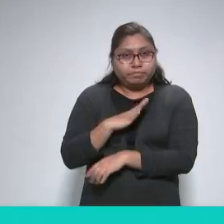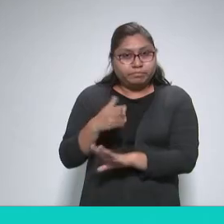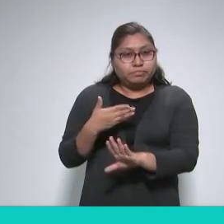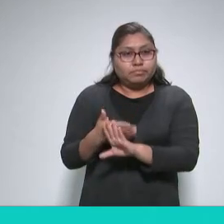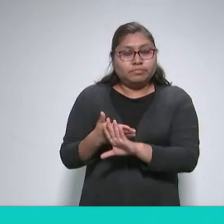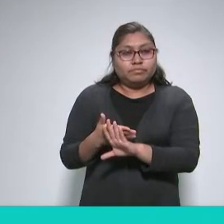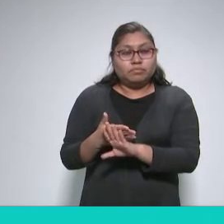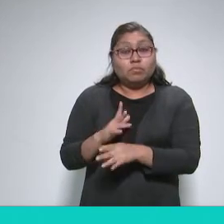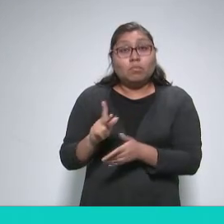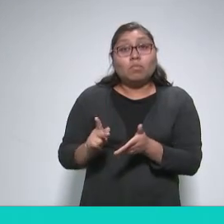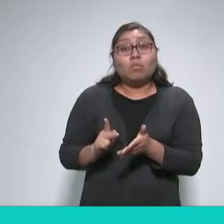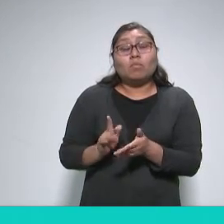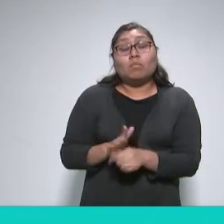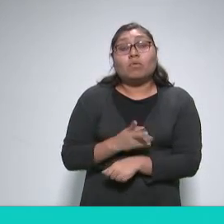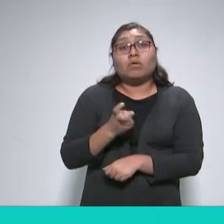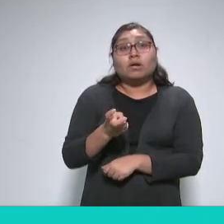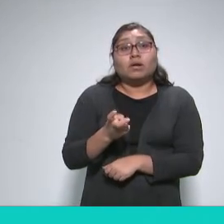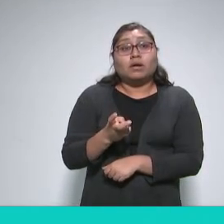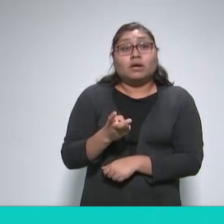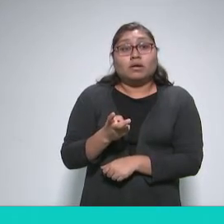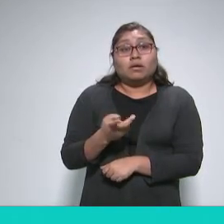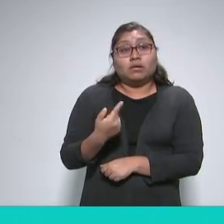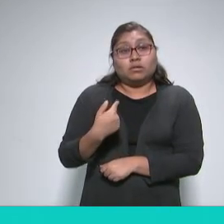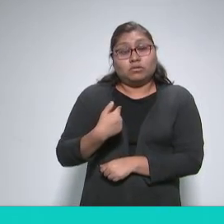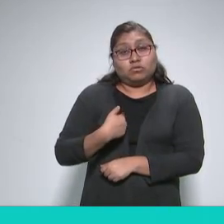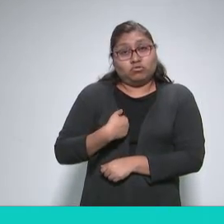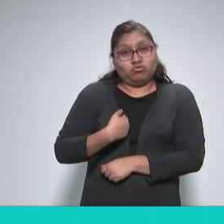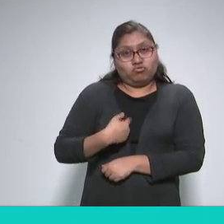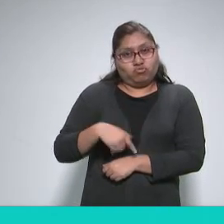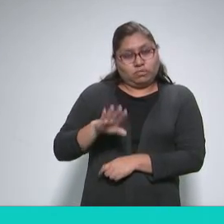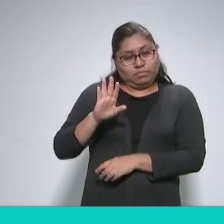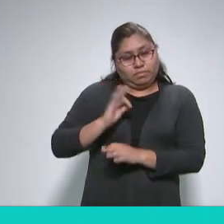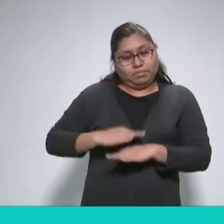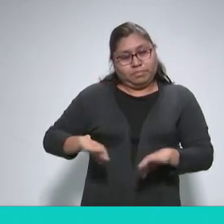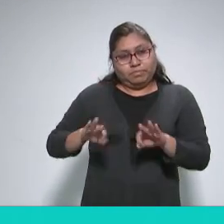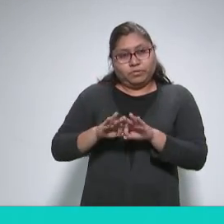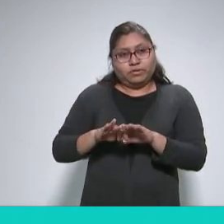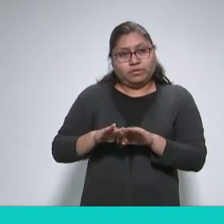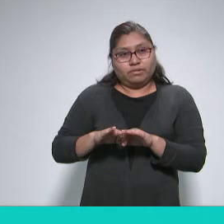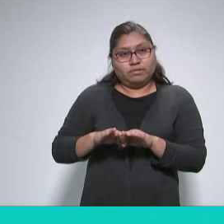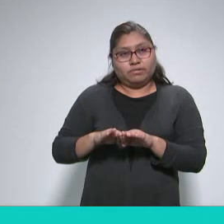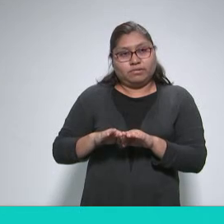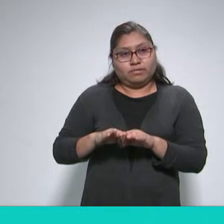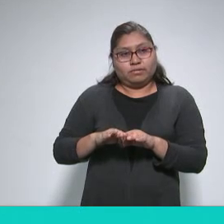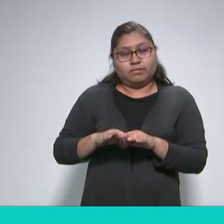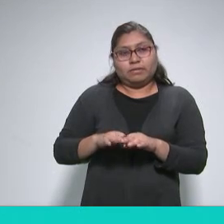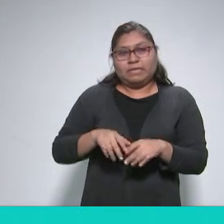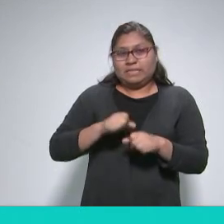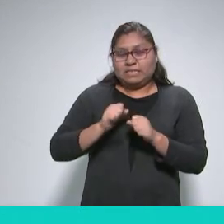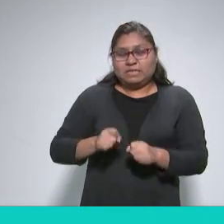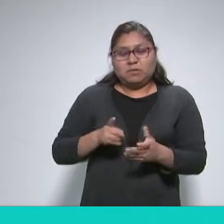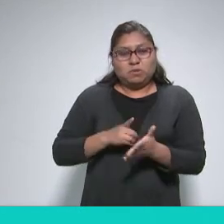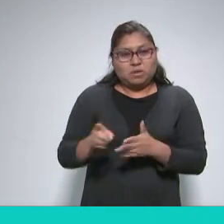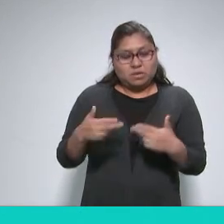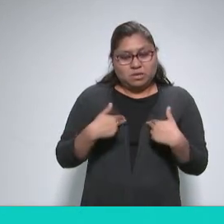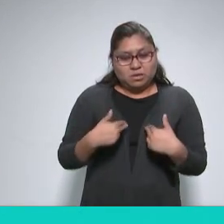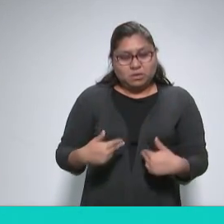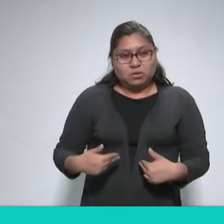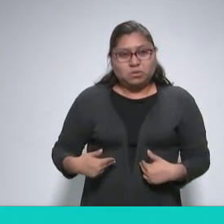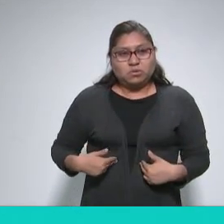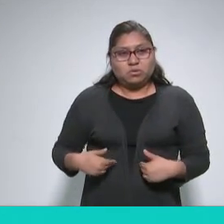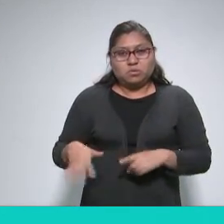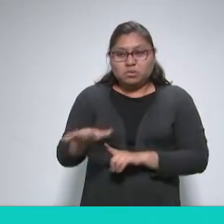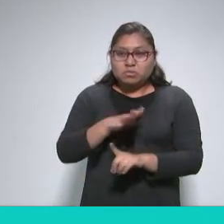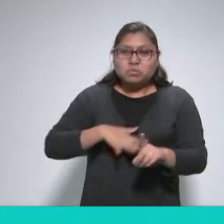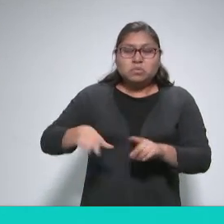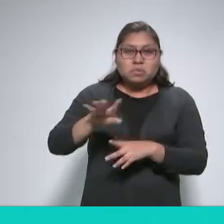requerida. La transparencia es el vehículo ideal para gozar a plenitud el derecho humano a un ambiente sano, pues